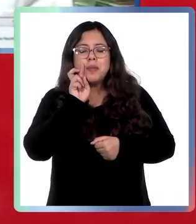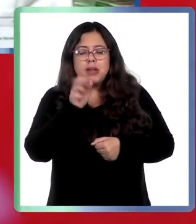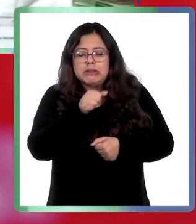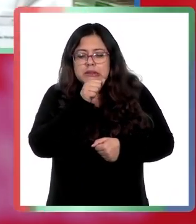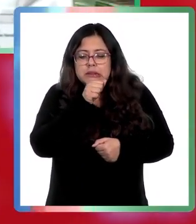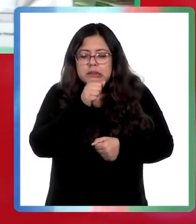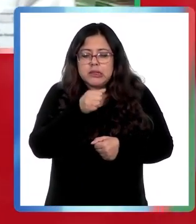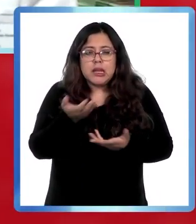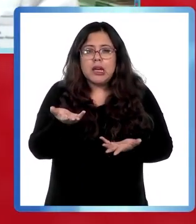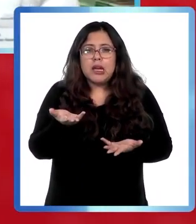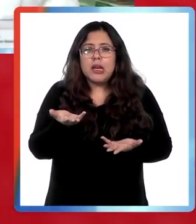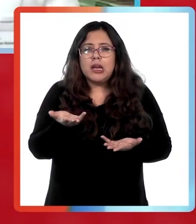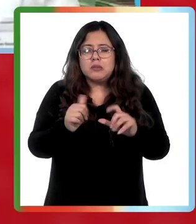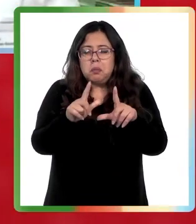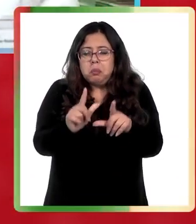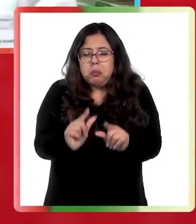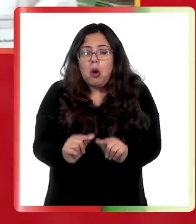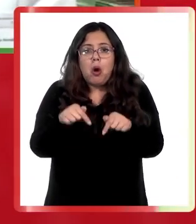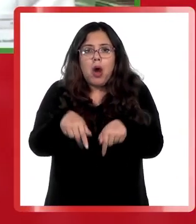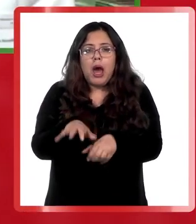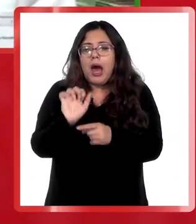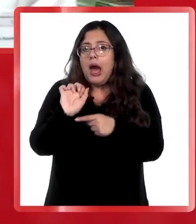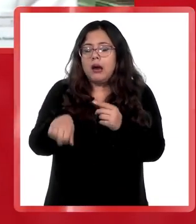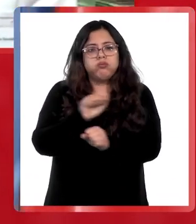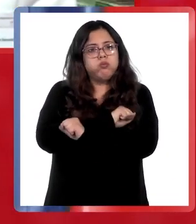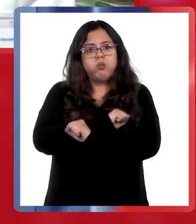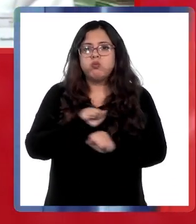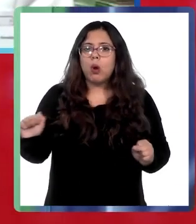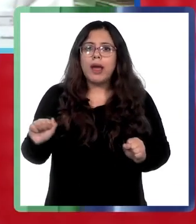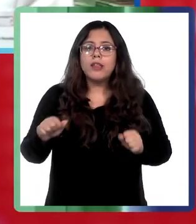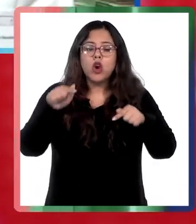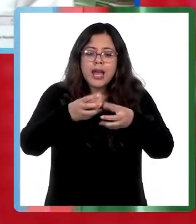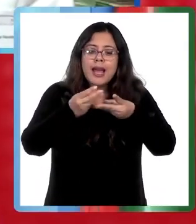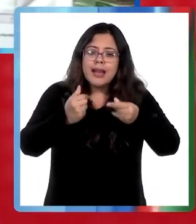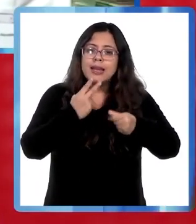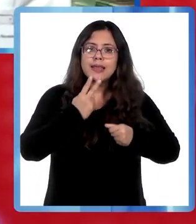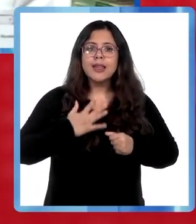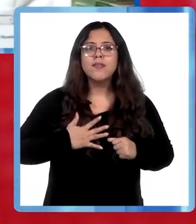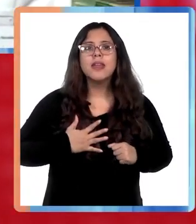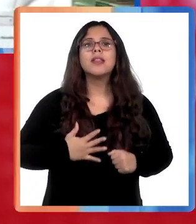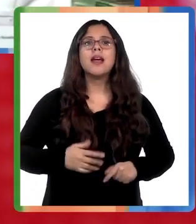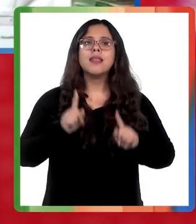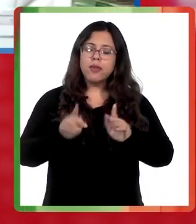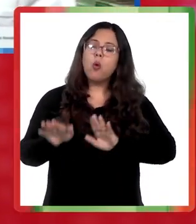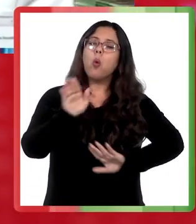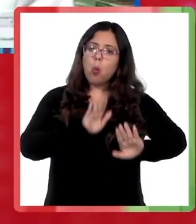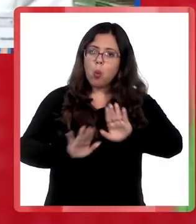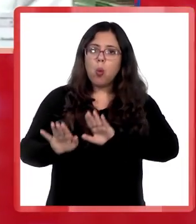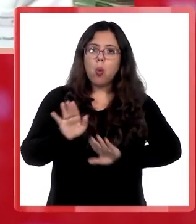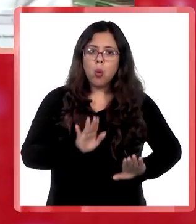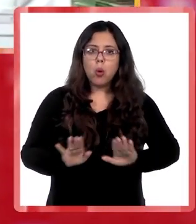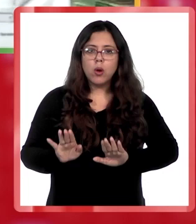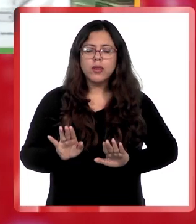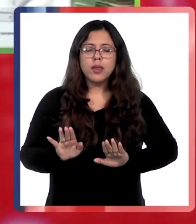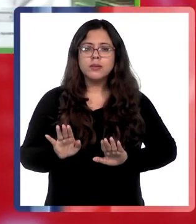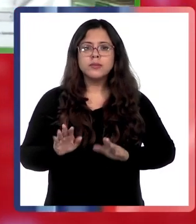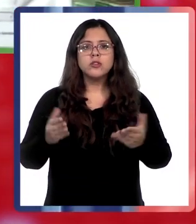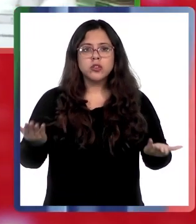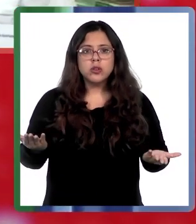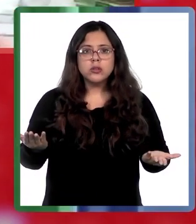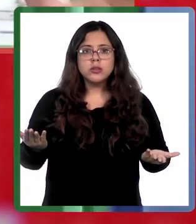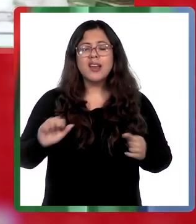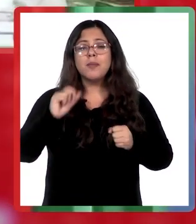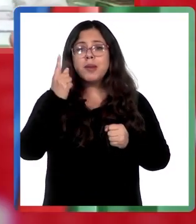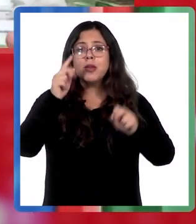en la vejez, y hoy día eso es inaceptable. Hoy día la calidad de vida tiene que ser cuidada.